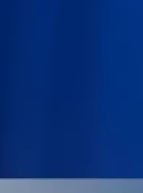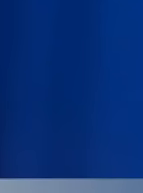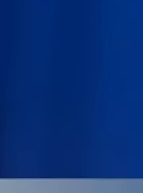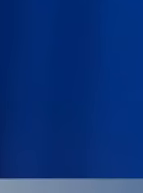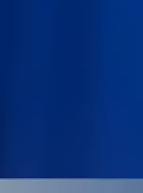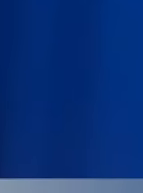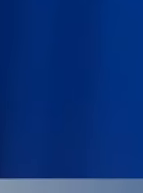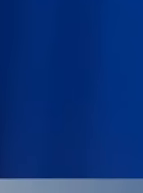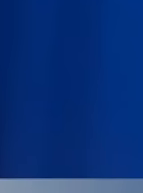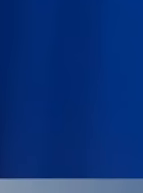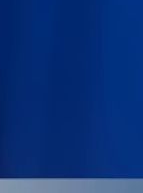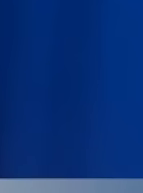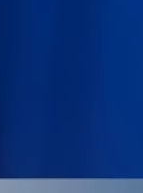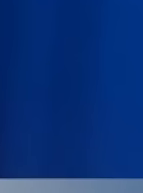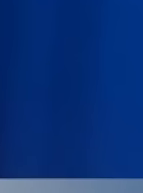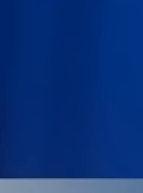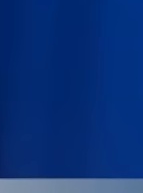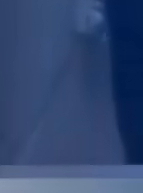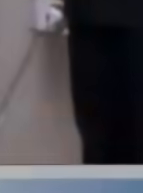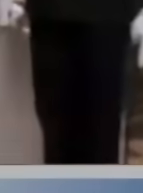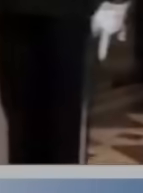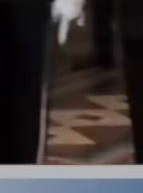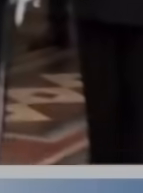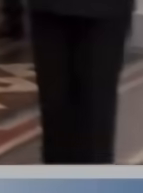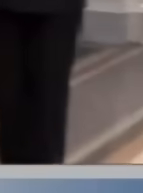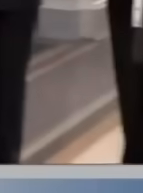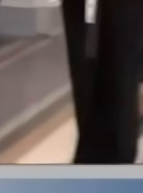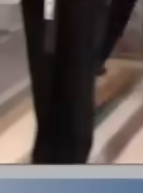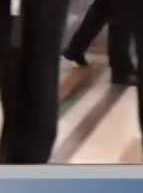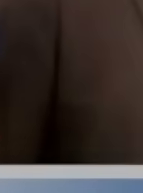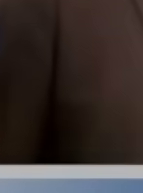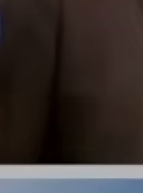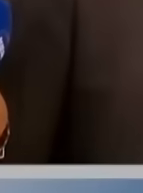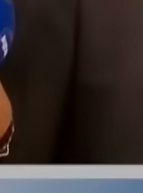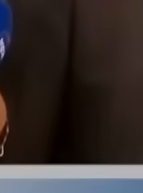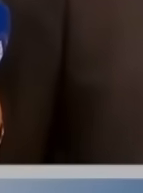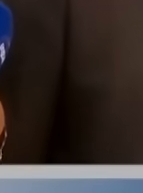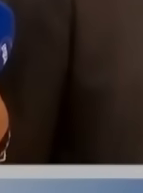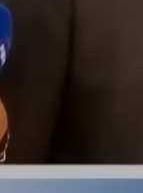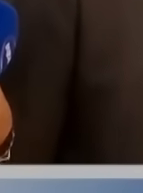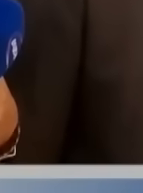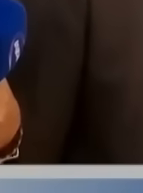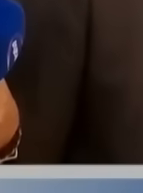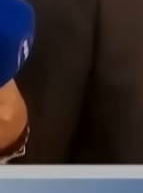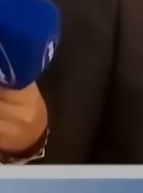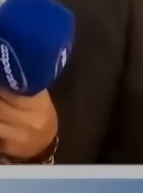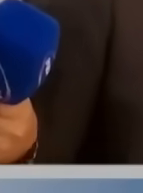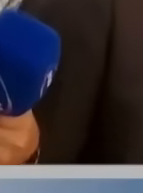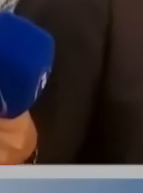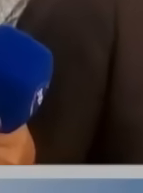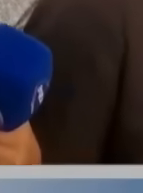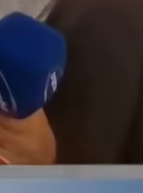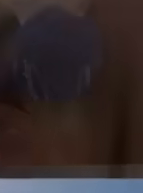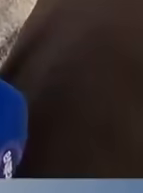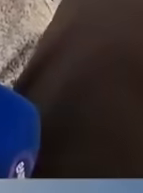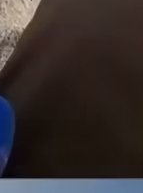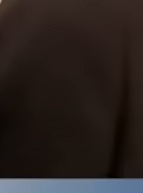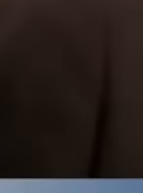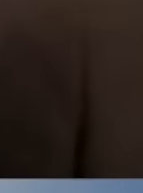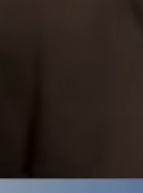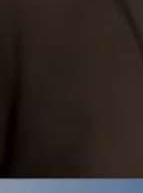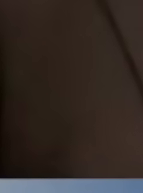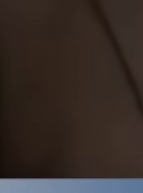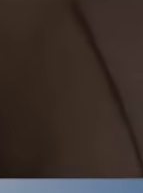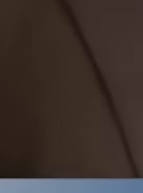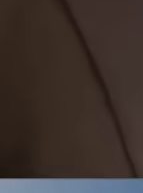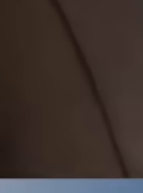equilibrio político con los subsecretarios. Por lo tanto, esto tiene amplias consecuencias. Daniela Ruiz Tagle, muy buenos días. Hola, Daniela. ¿Qué tal? ¿Cómo están? Buenos días.